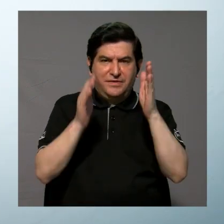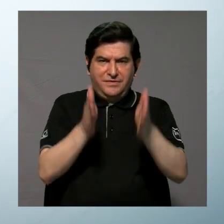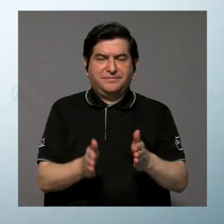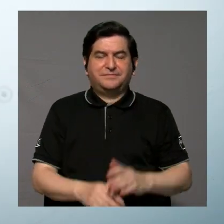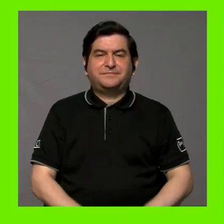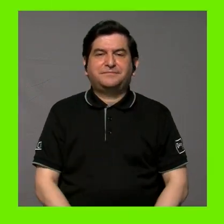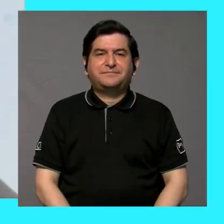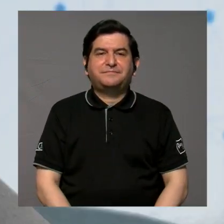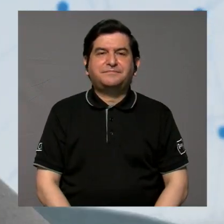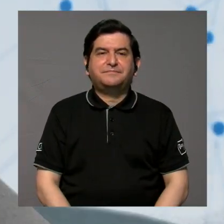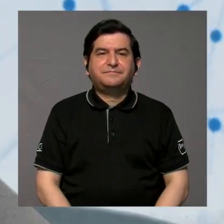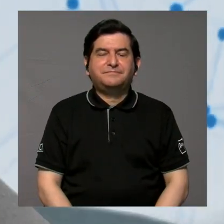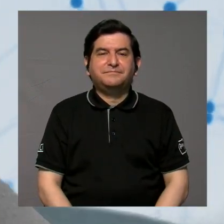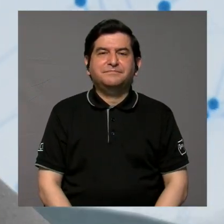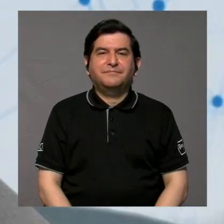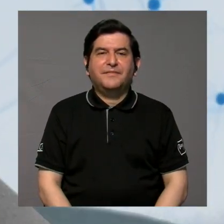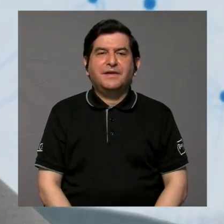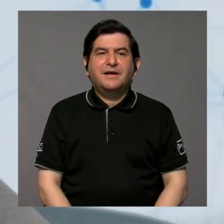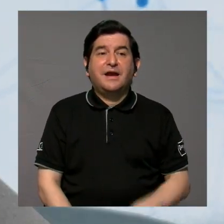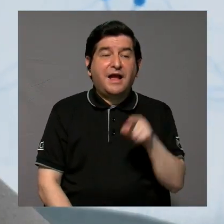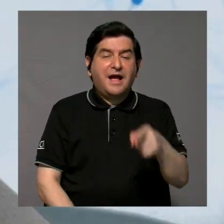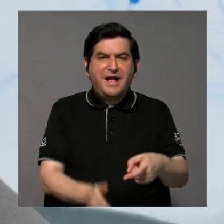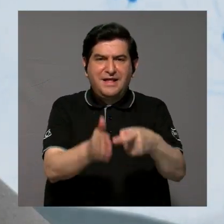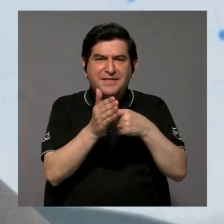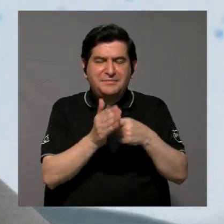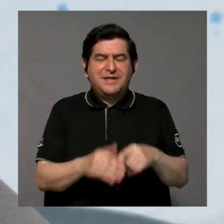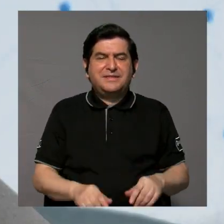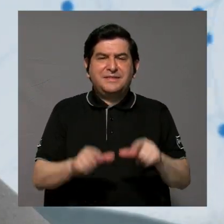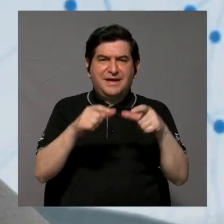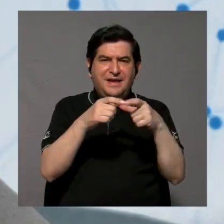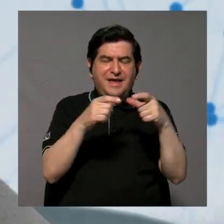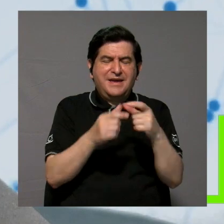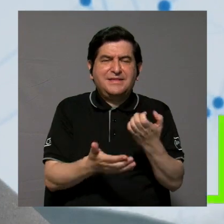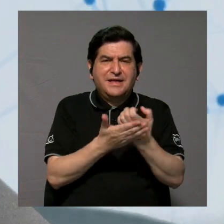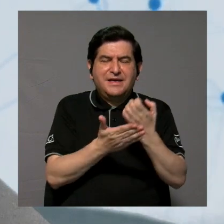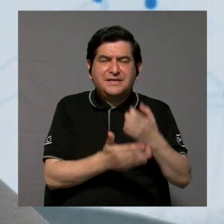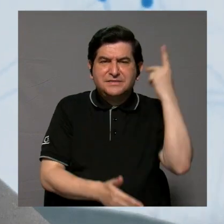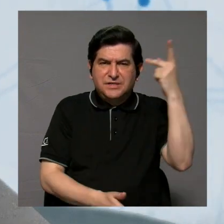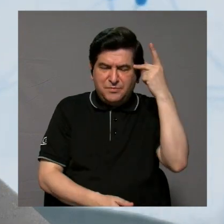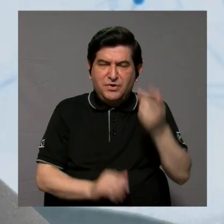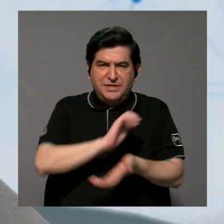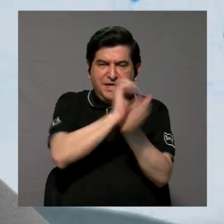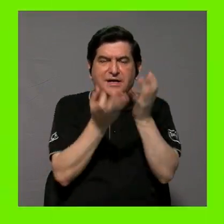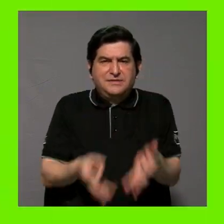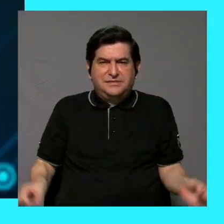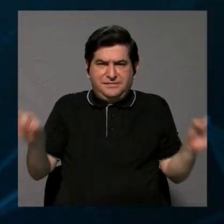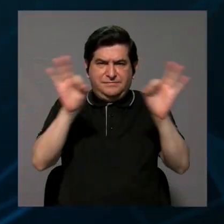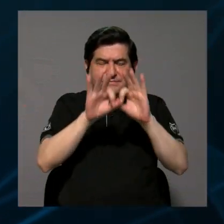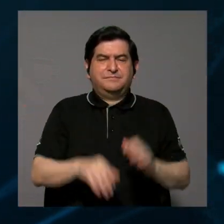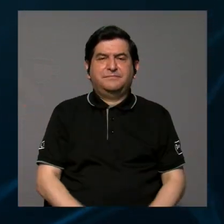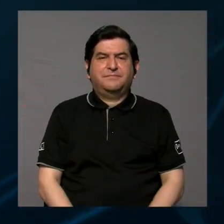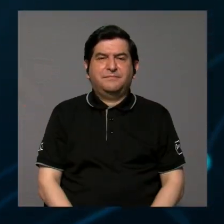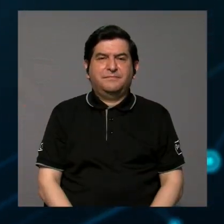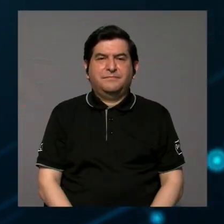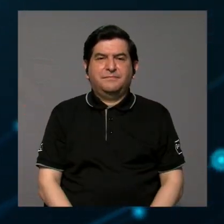aquí. Privilegio iban a demandar de las élites económicas y de las políticas cambios sustanciales.